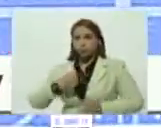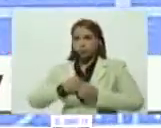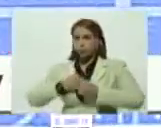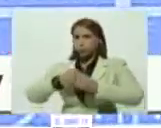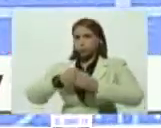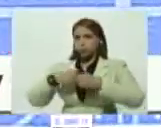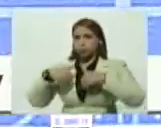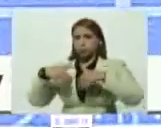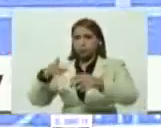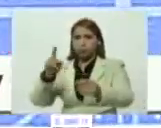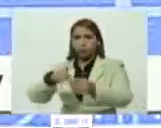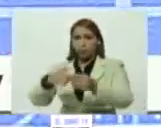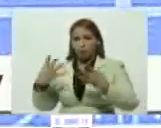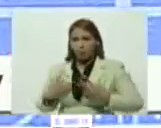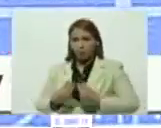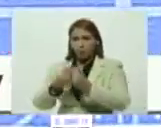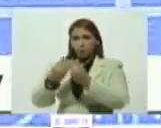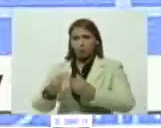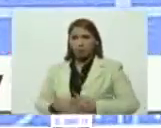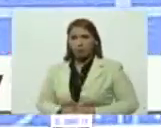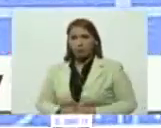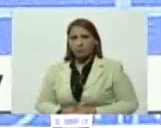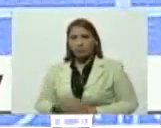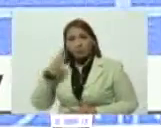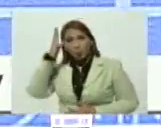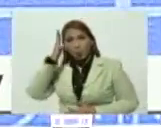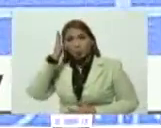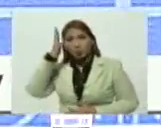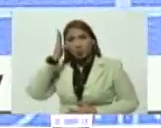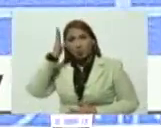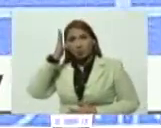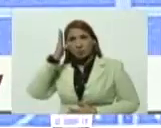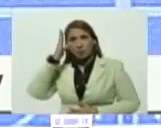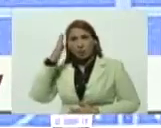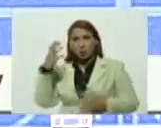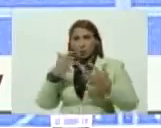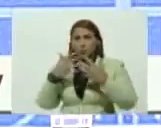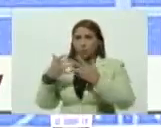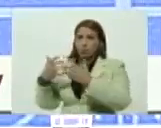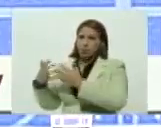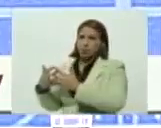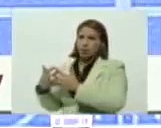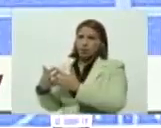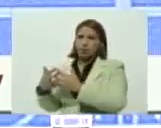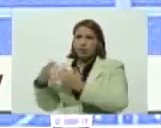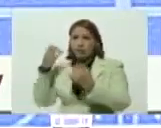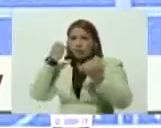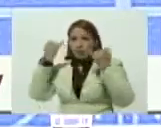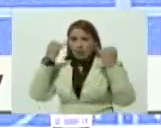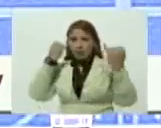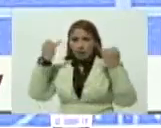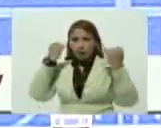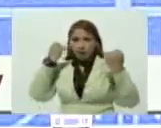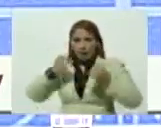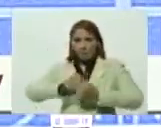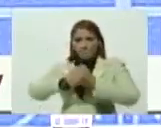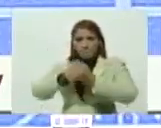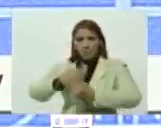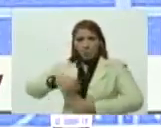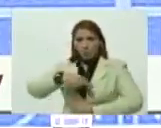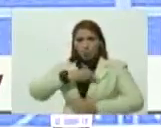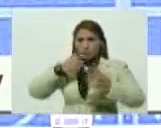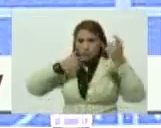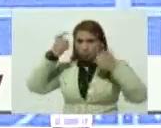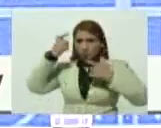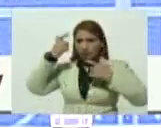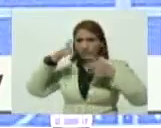militante, acompañándolos desde la conciencia, en las luchas, en las ideas y en el amor de nuestro comandante